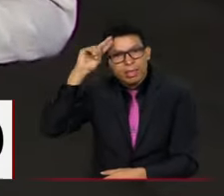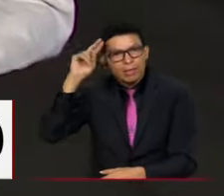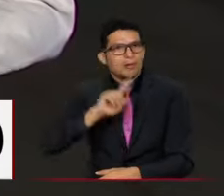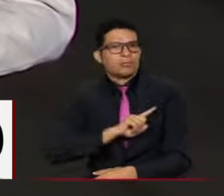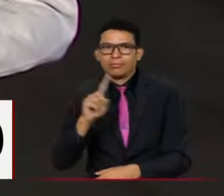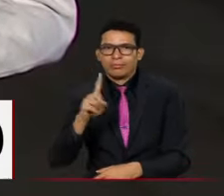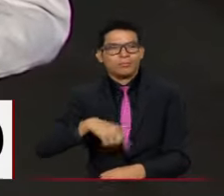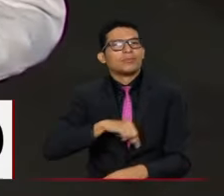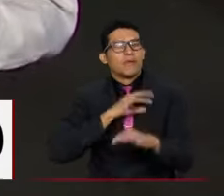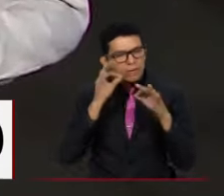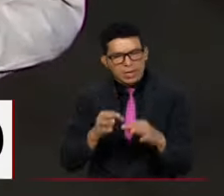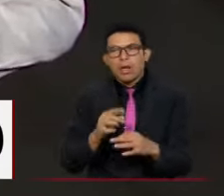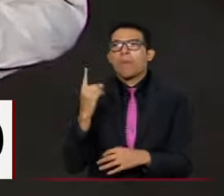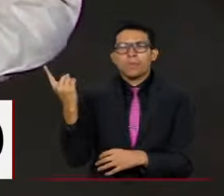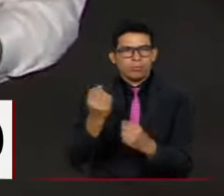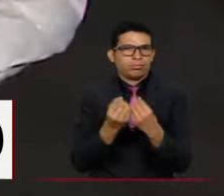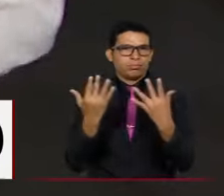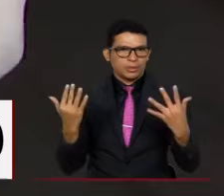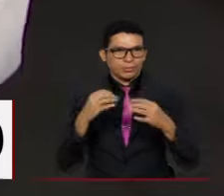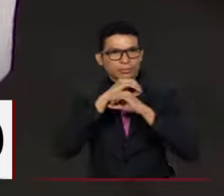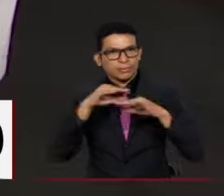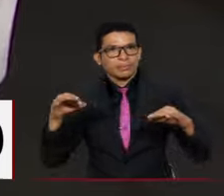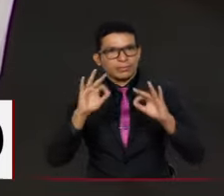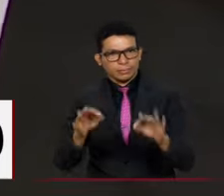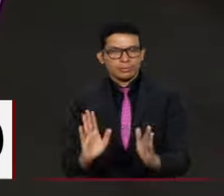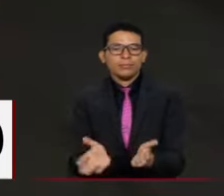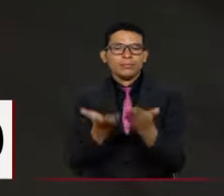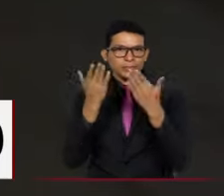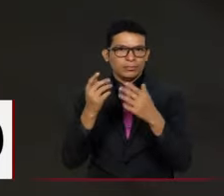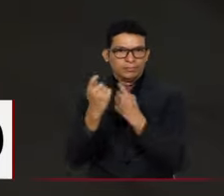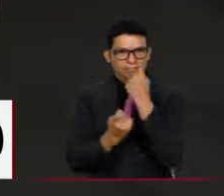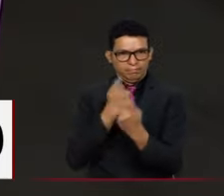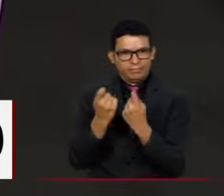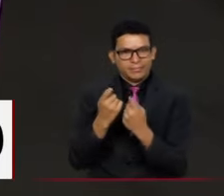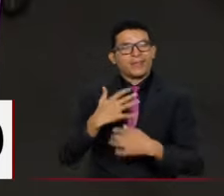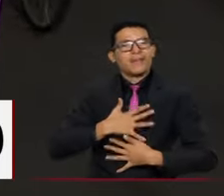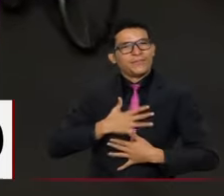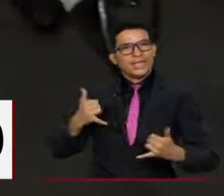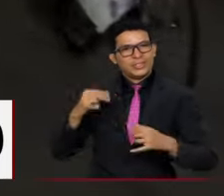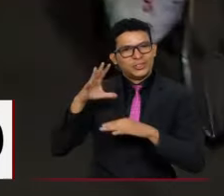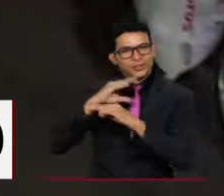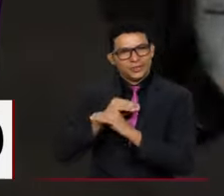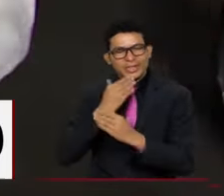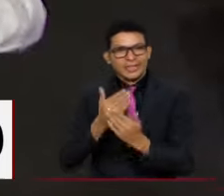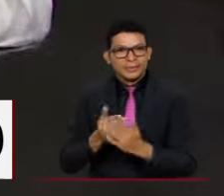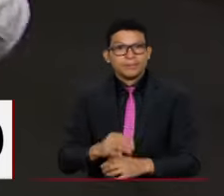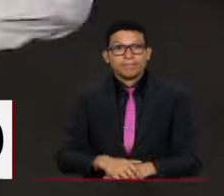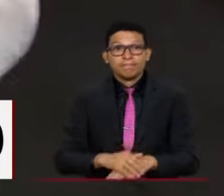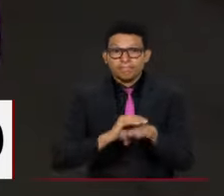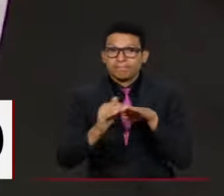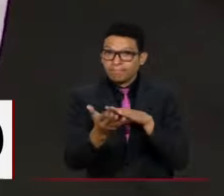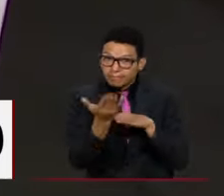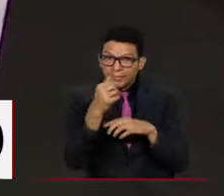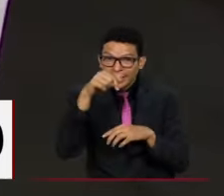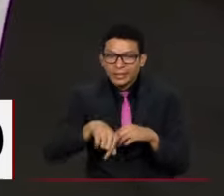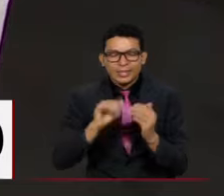que de verdad está funcionando y que atrae al público y mejora el comercio. Que tenga usted una feliz noche, muchas gracias. A ustedes la invitación, vengan